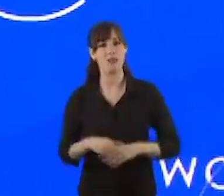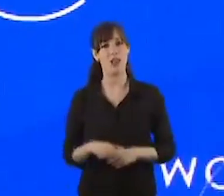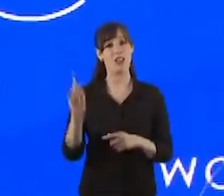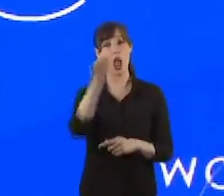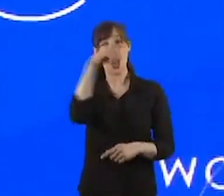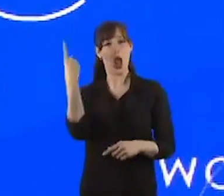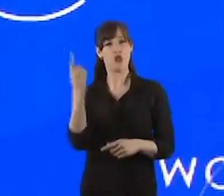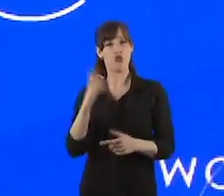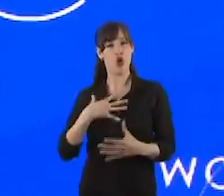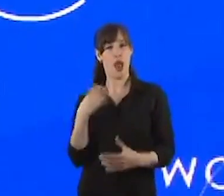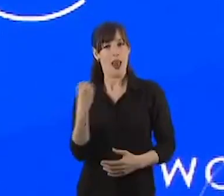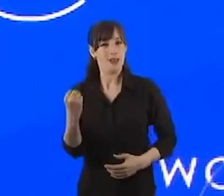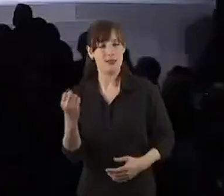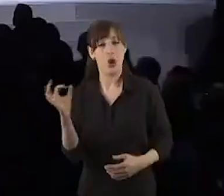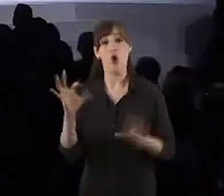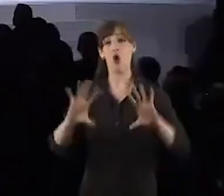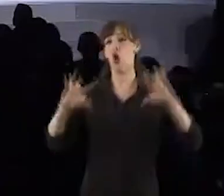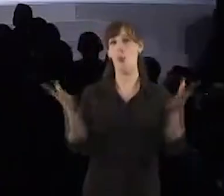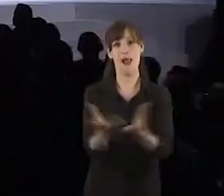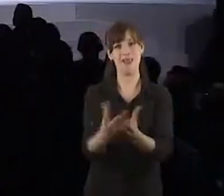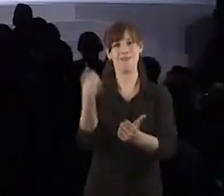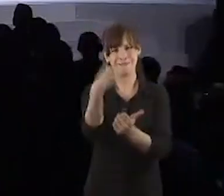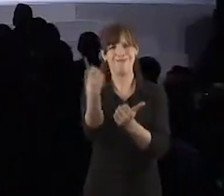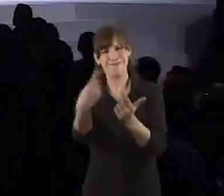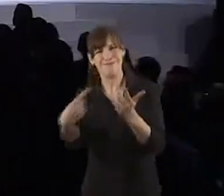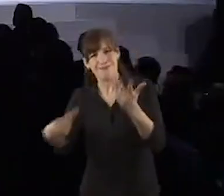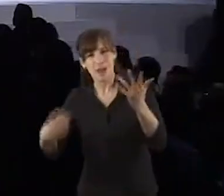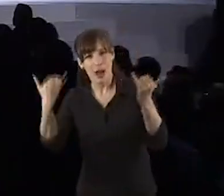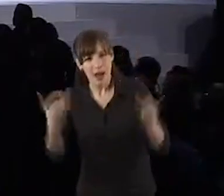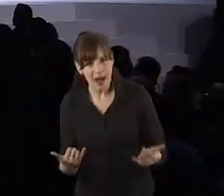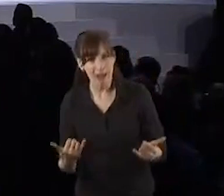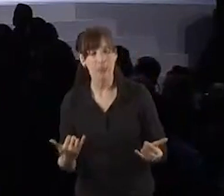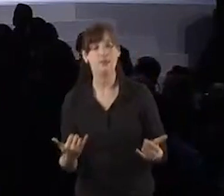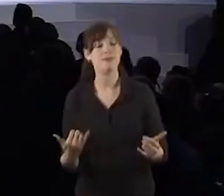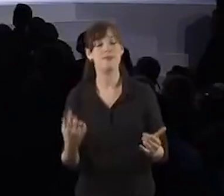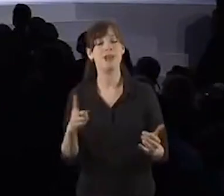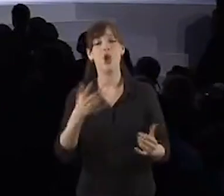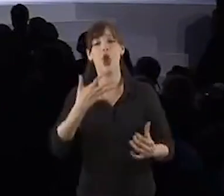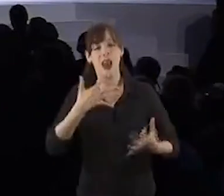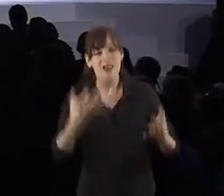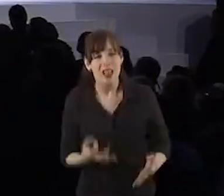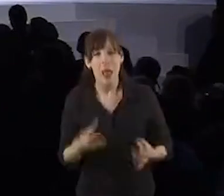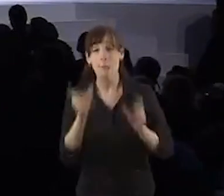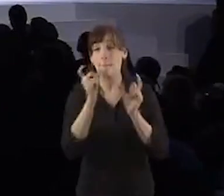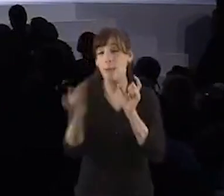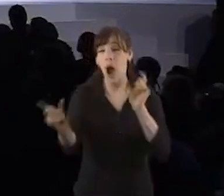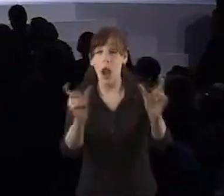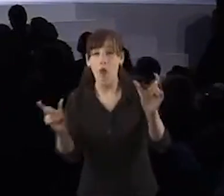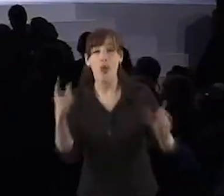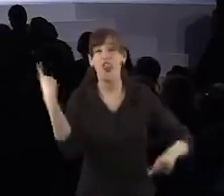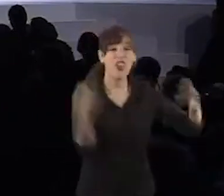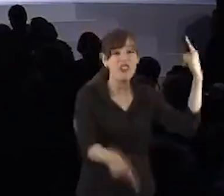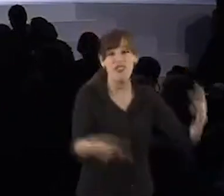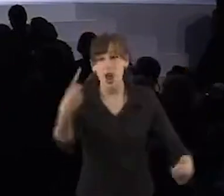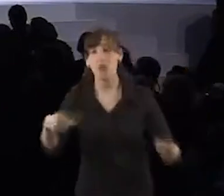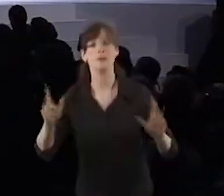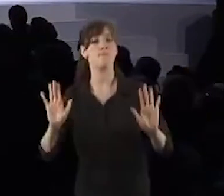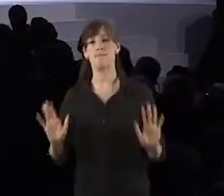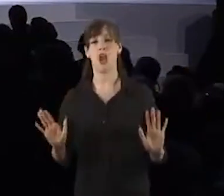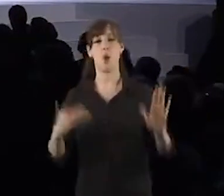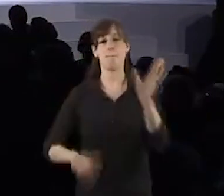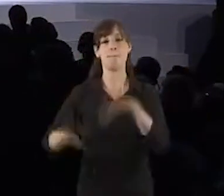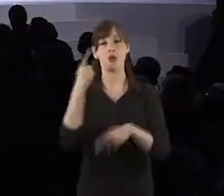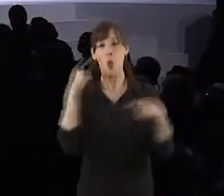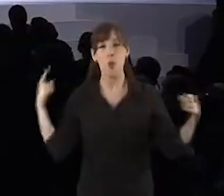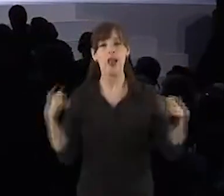nacionalistas o globalistas. En el fondo, no hay diferencias sustantivas. Todos sostienen que el Estado debe dirigir